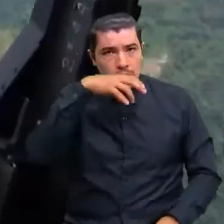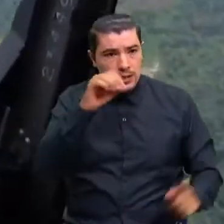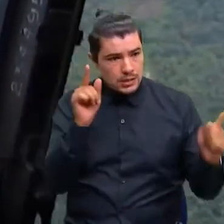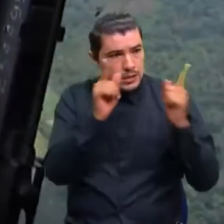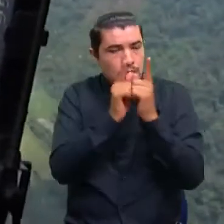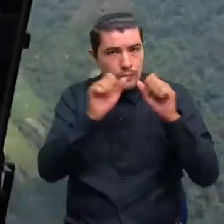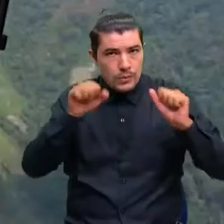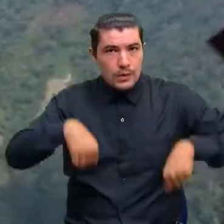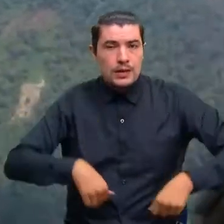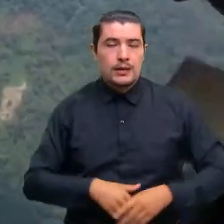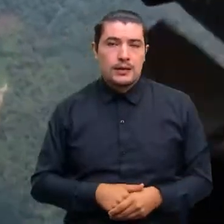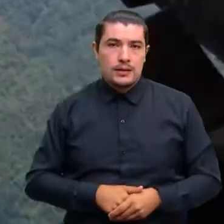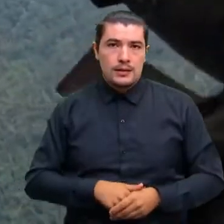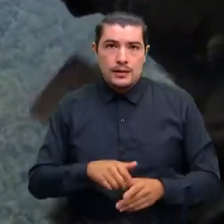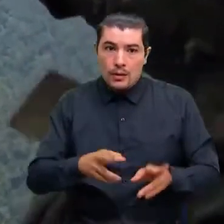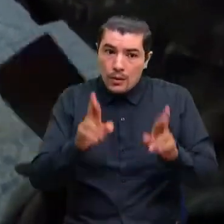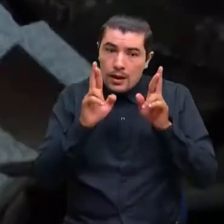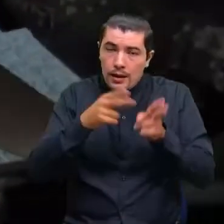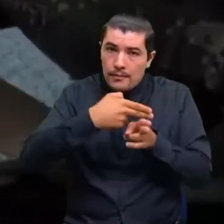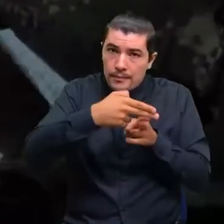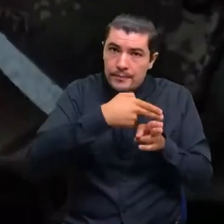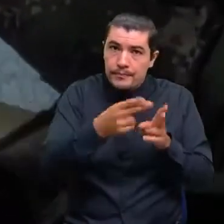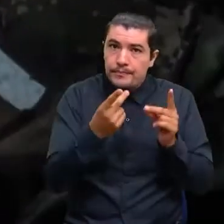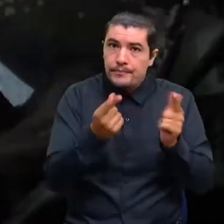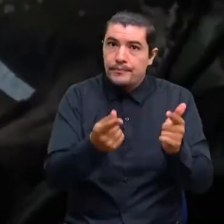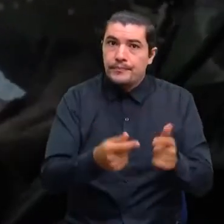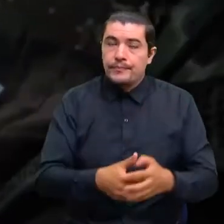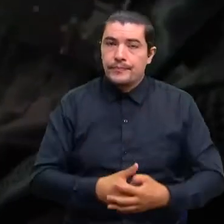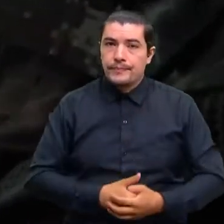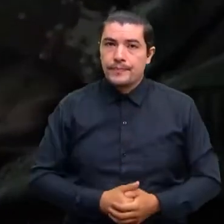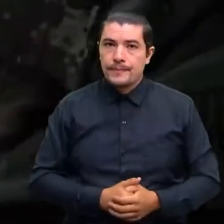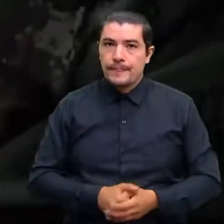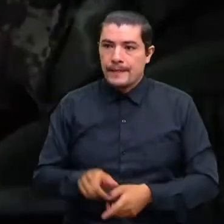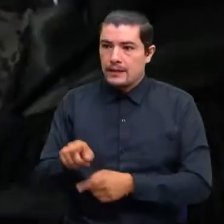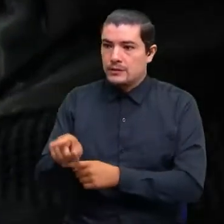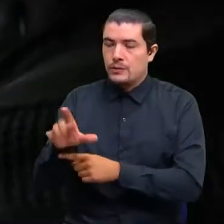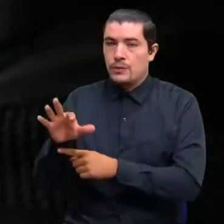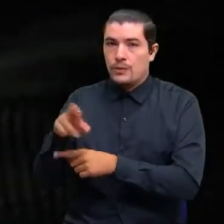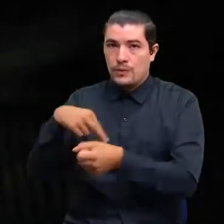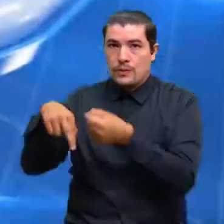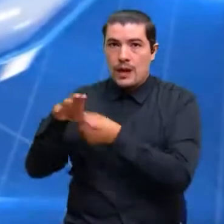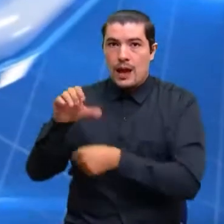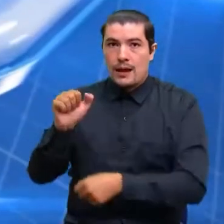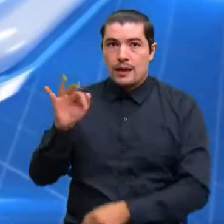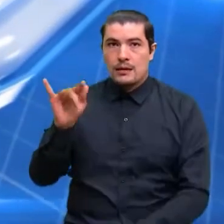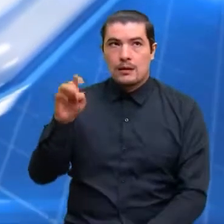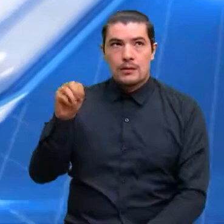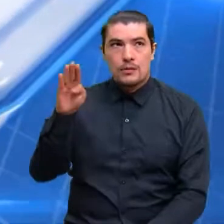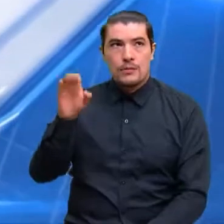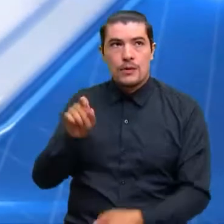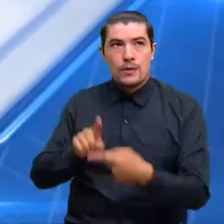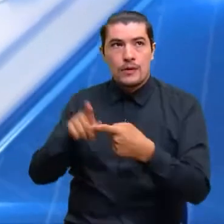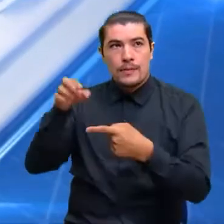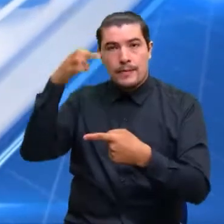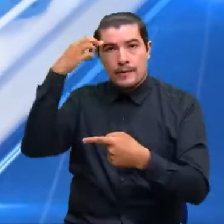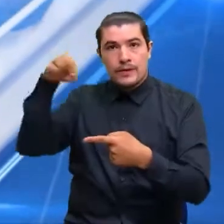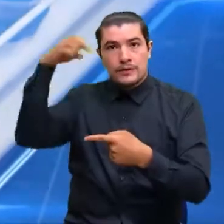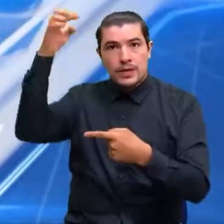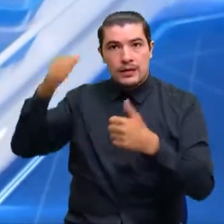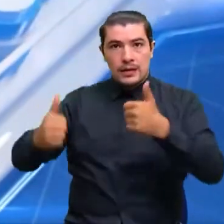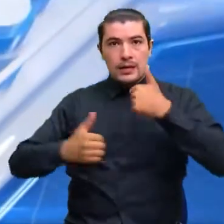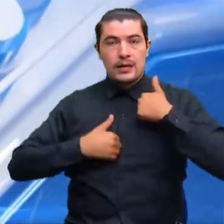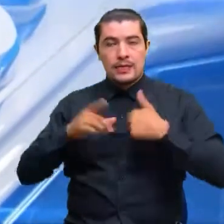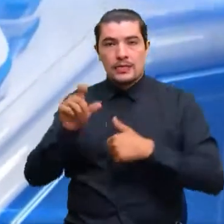poder que liberen pronto a mi hijo. Por ahora en el Catatumbo siguen secuestrados los soldados profesionales Dayan Leonardo